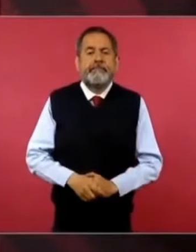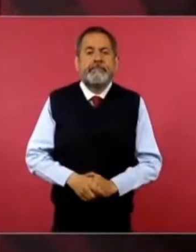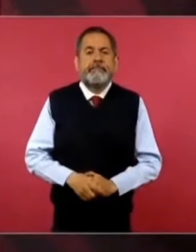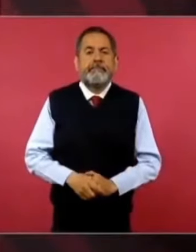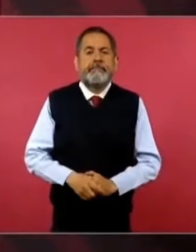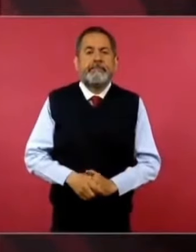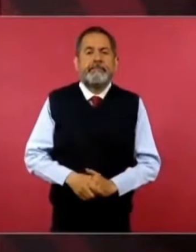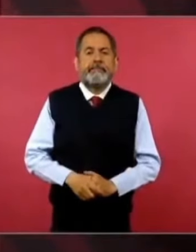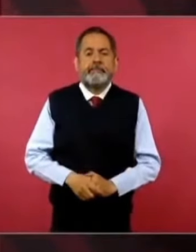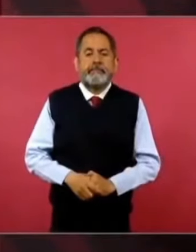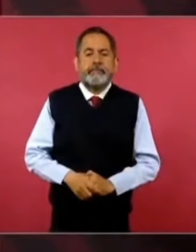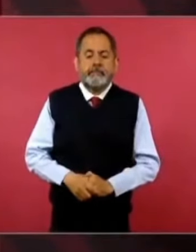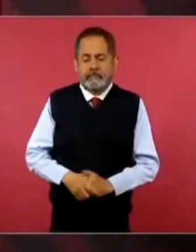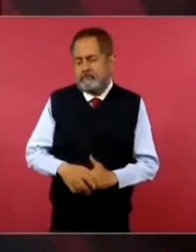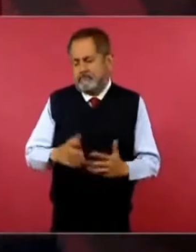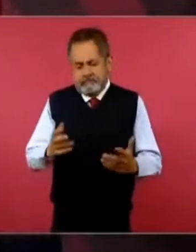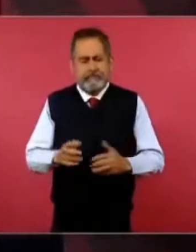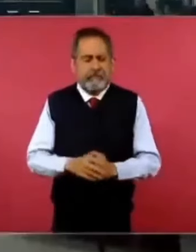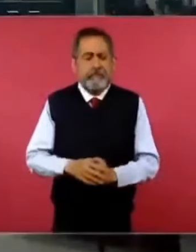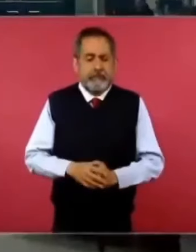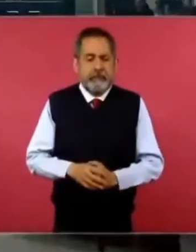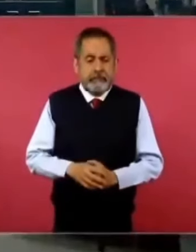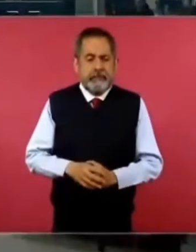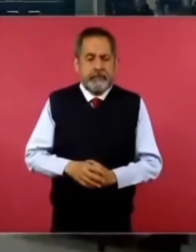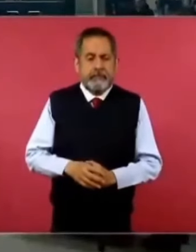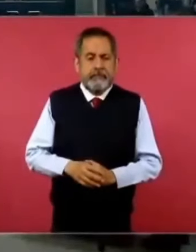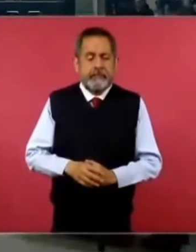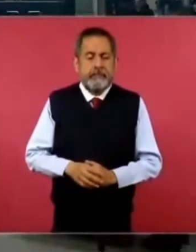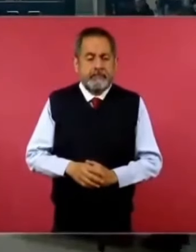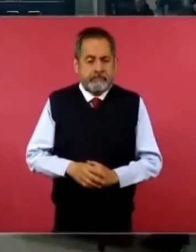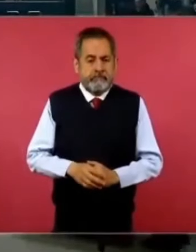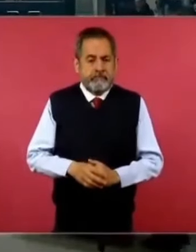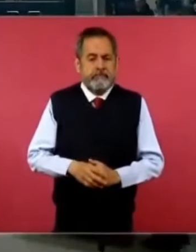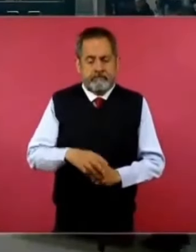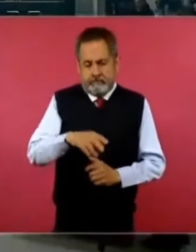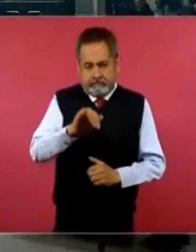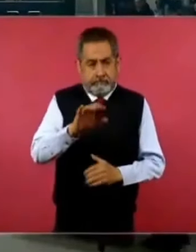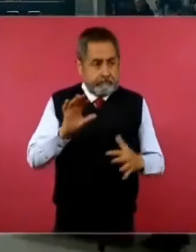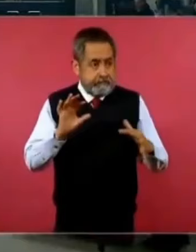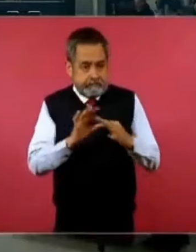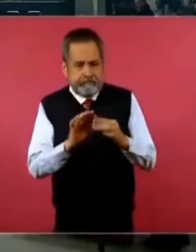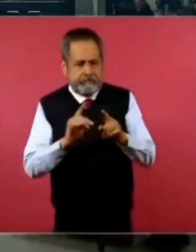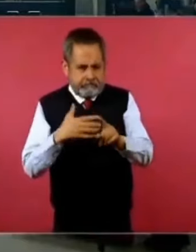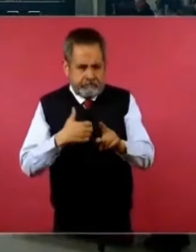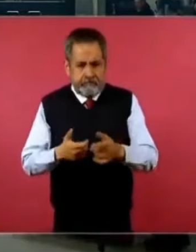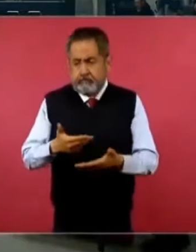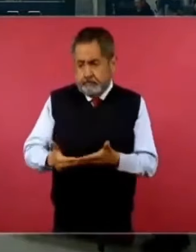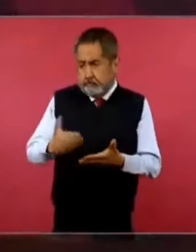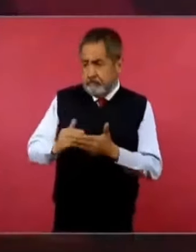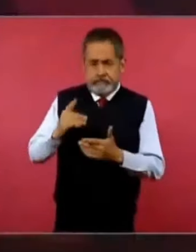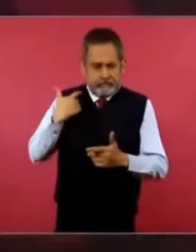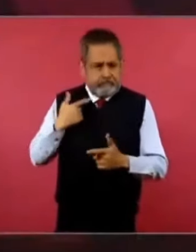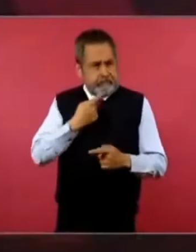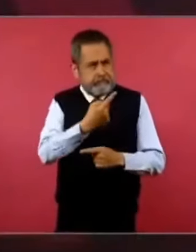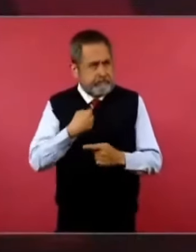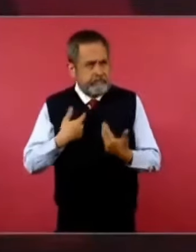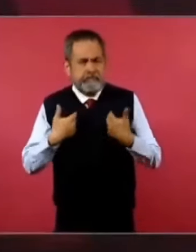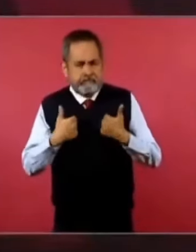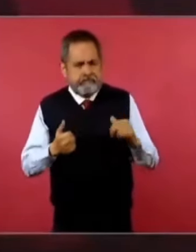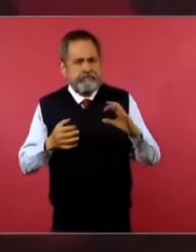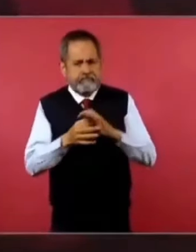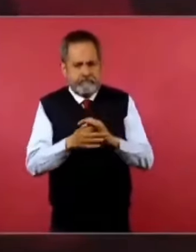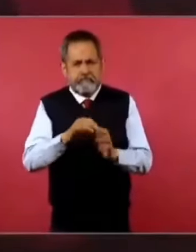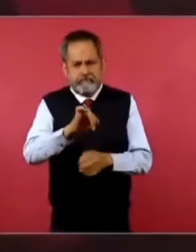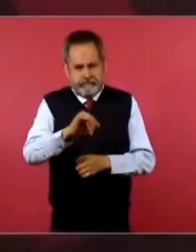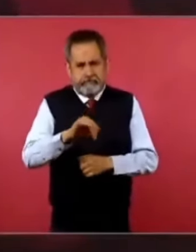ofensivos Entonces si hay eh entendimiento En eso lo ha habido ahora